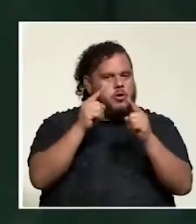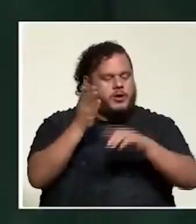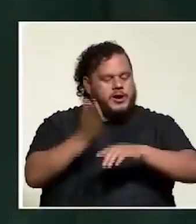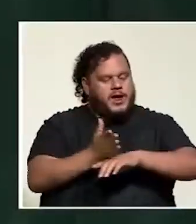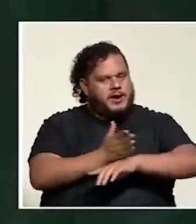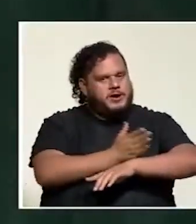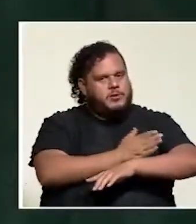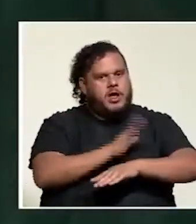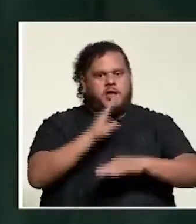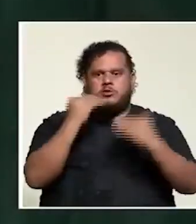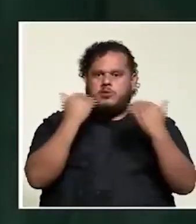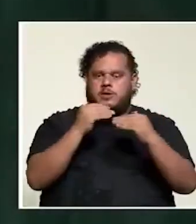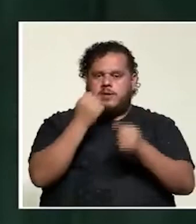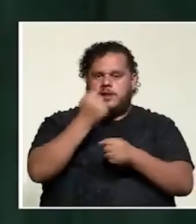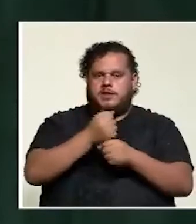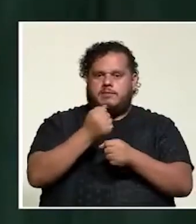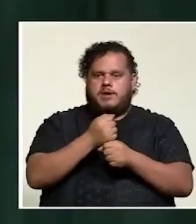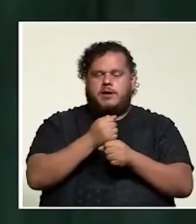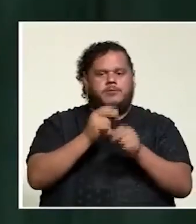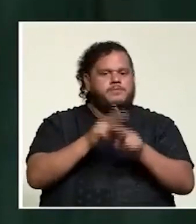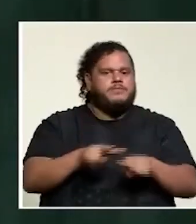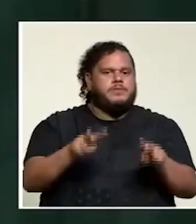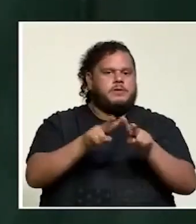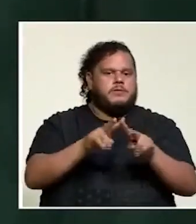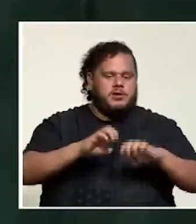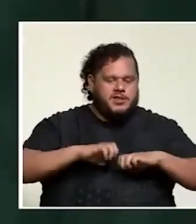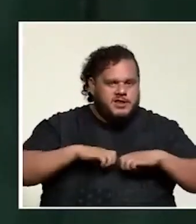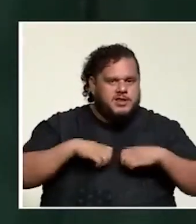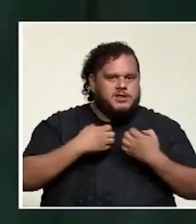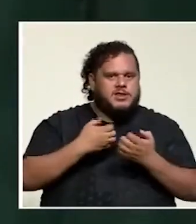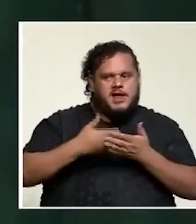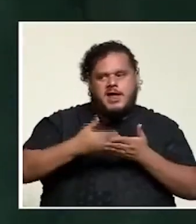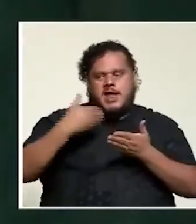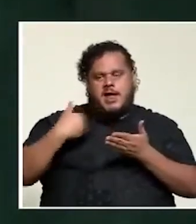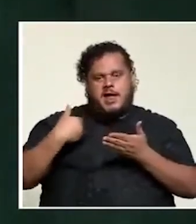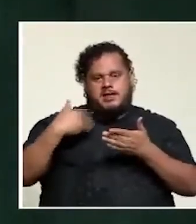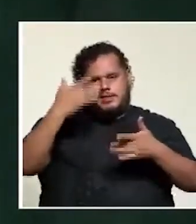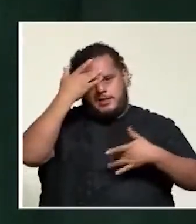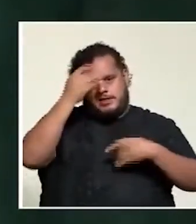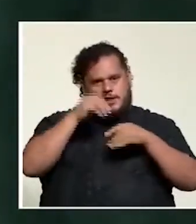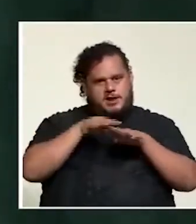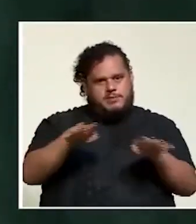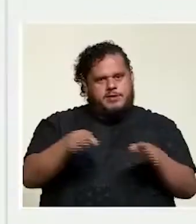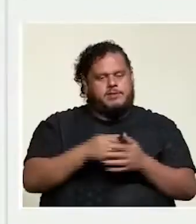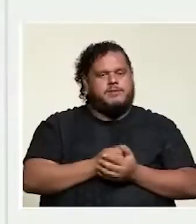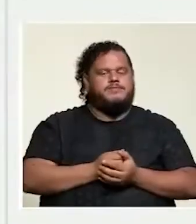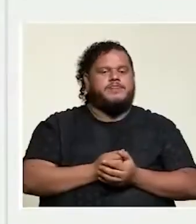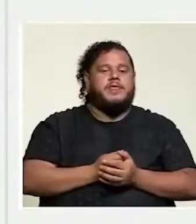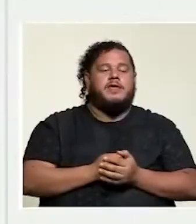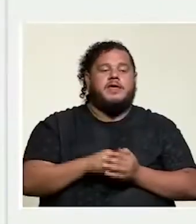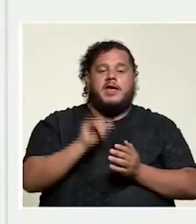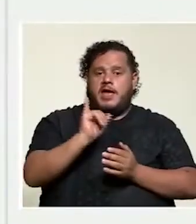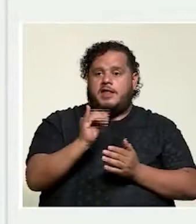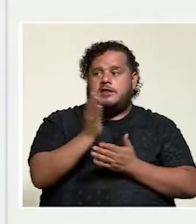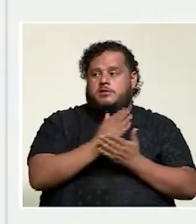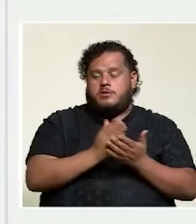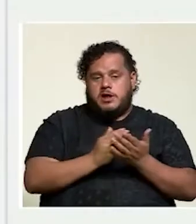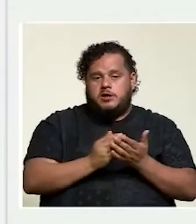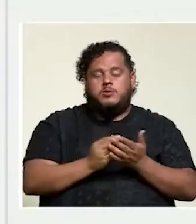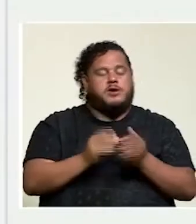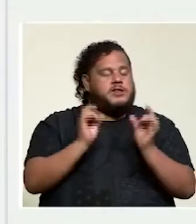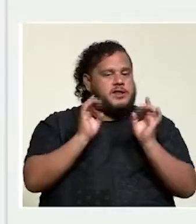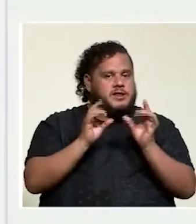su nivel de empleo en los valores que existían antes de la pandemia. Estas son algunas de las